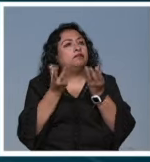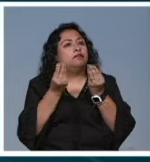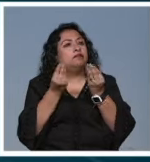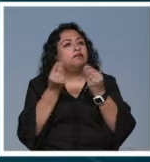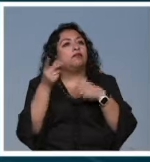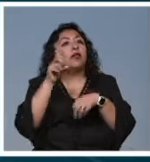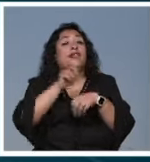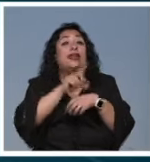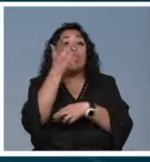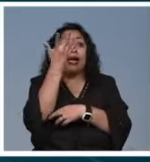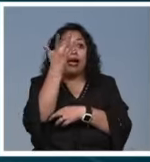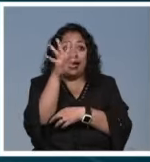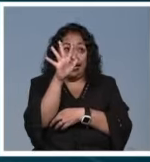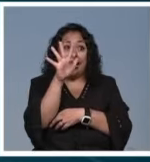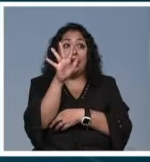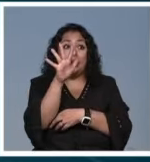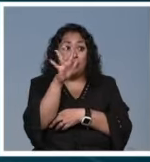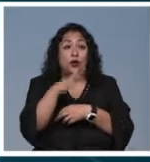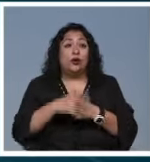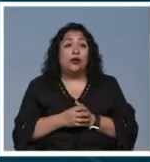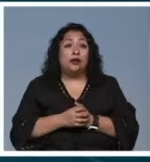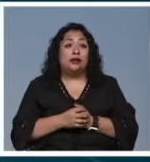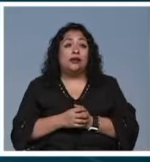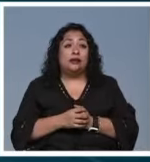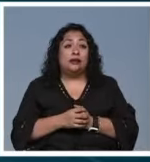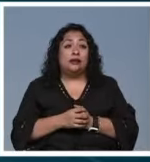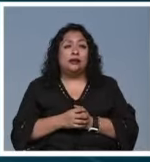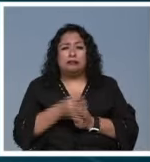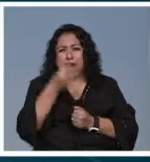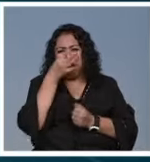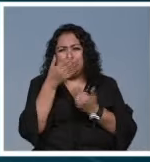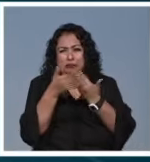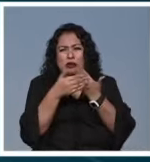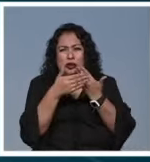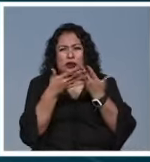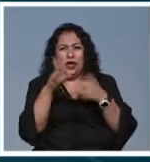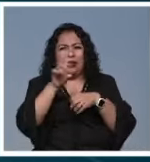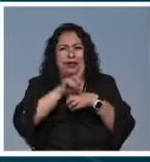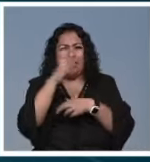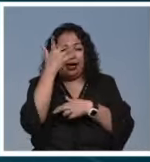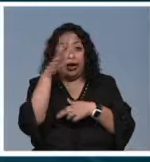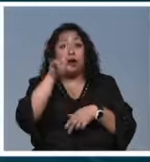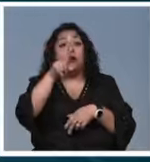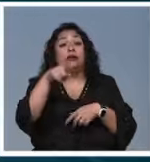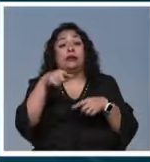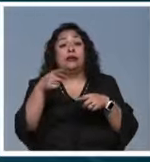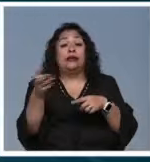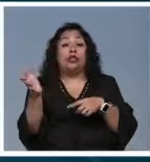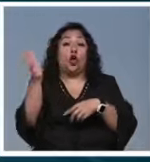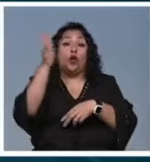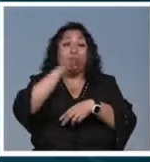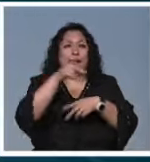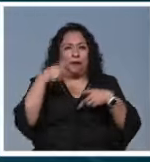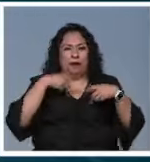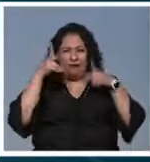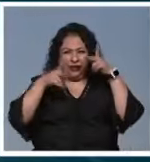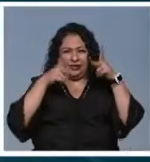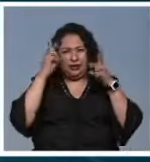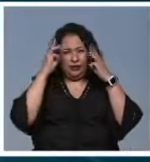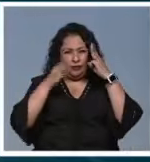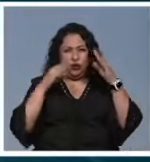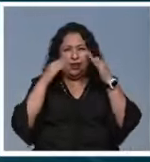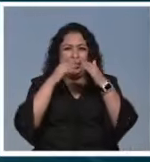el Día del Árbol, que está muy cercano en estas fechas. A lo largo del día, los visitantes del Museo Casa